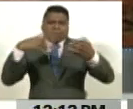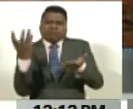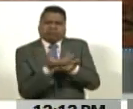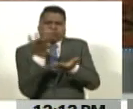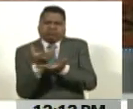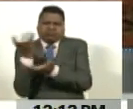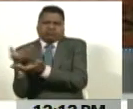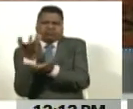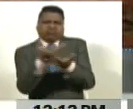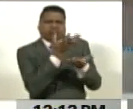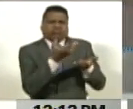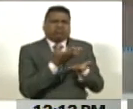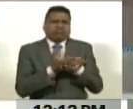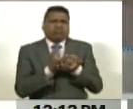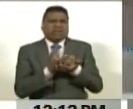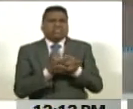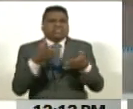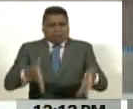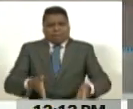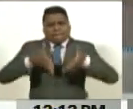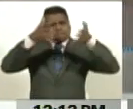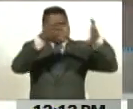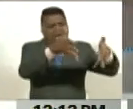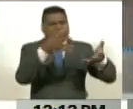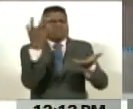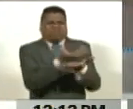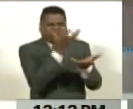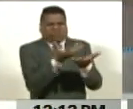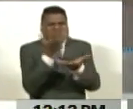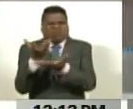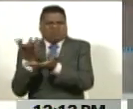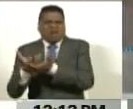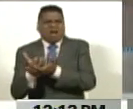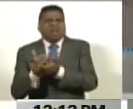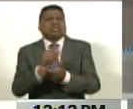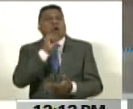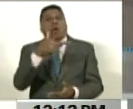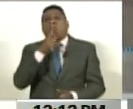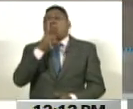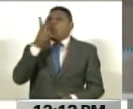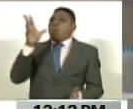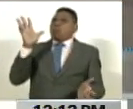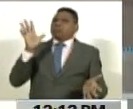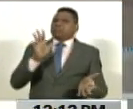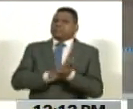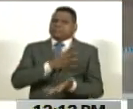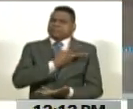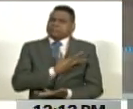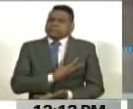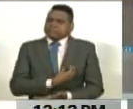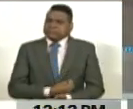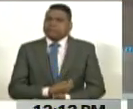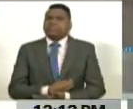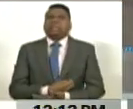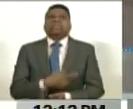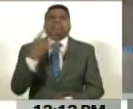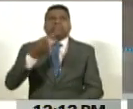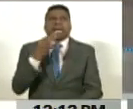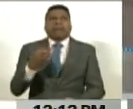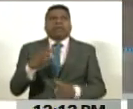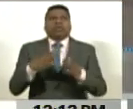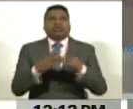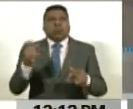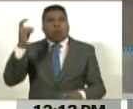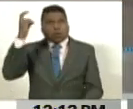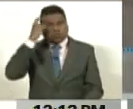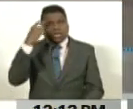el cementerio, sacaron las urnas y las quemaron, algo realmente tétrico, sino que además han intentado durante todos estos días, hace un